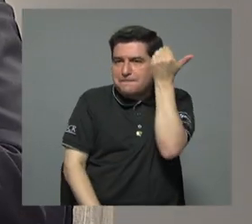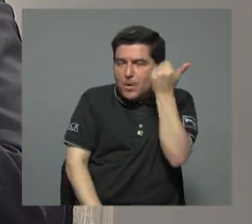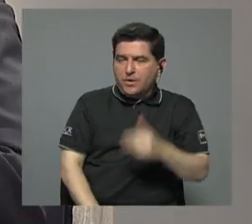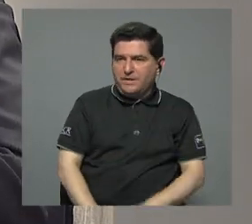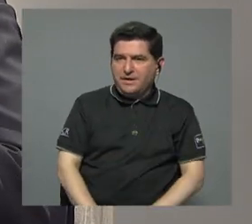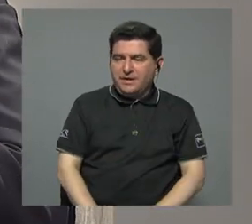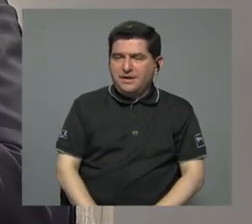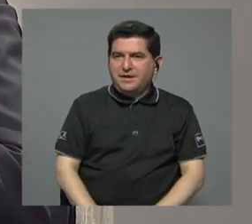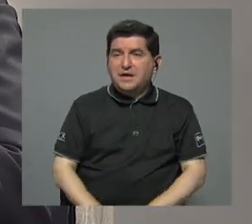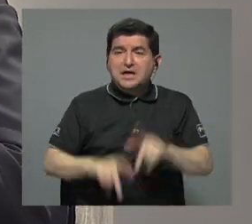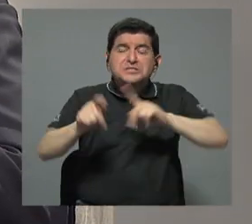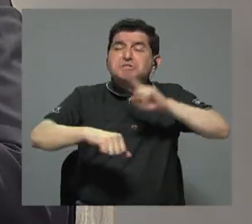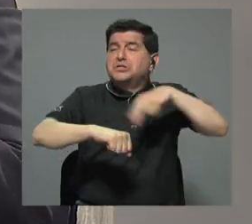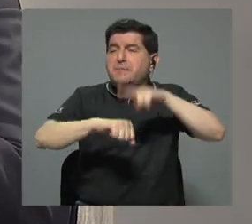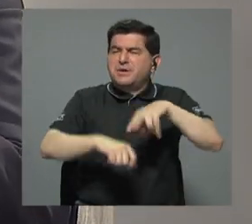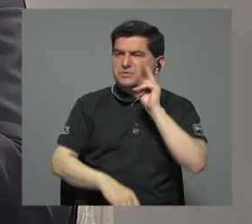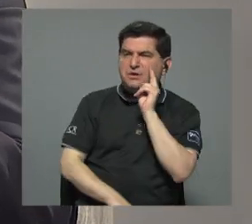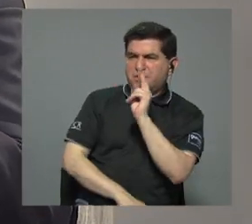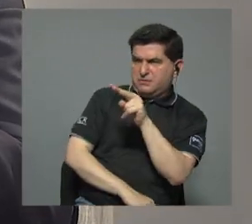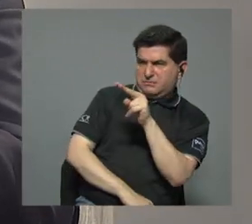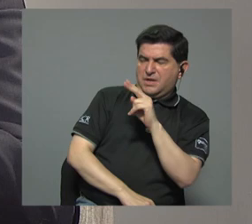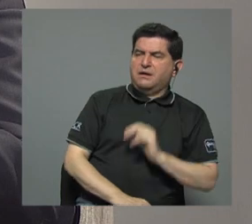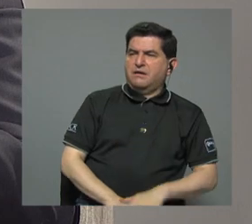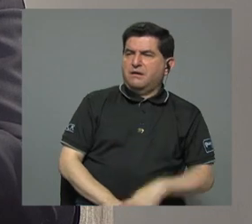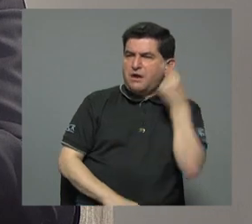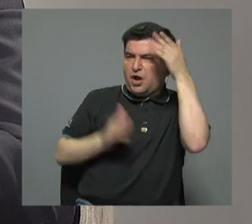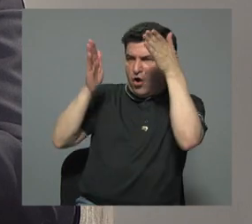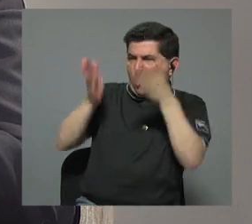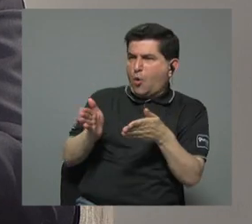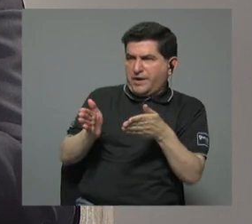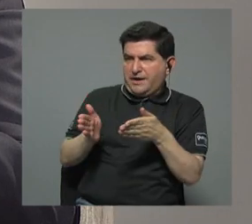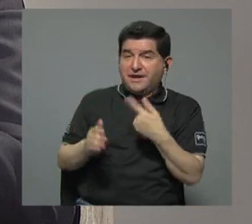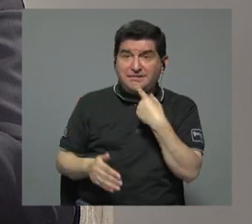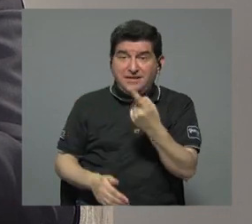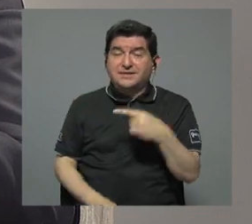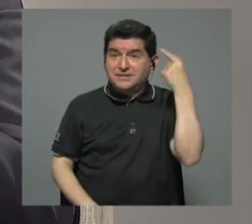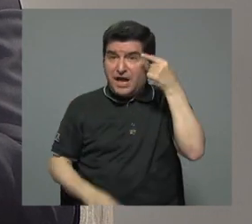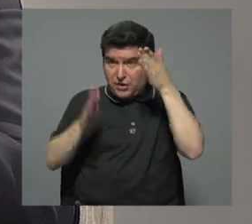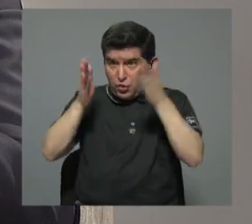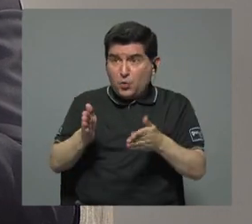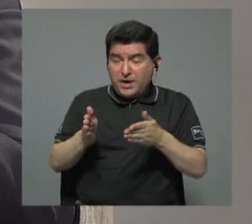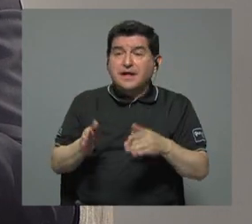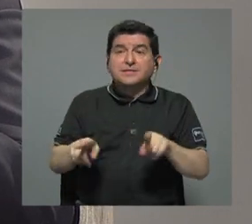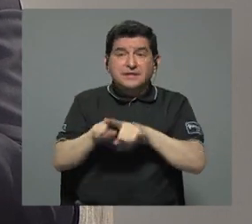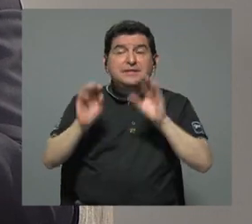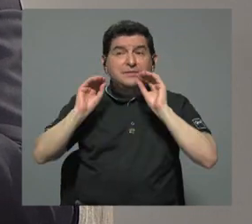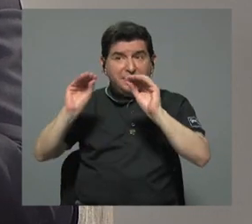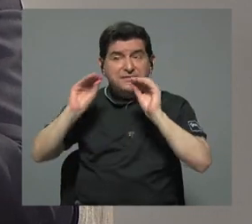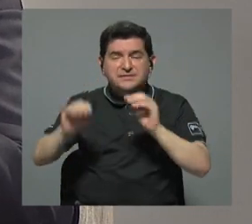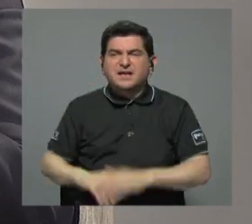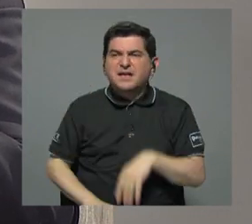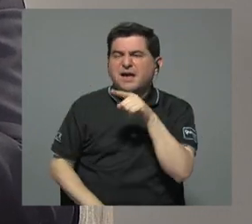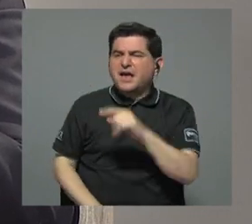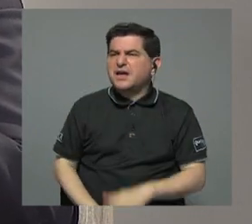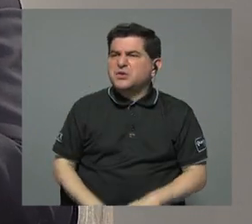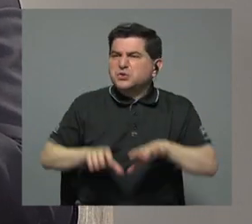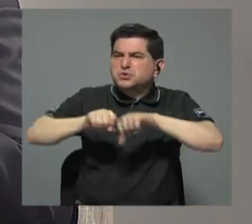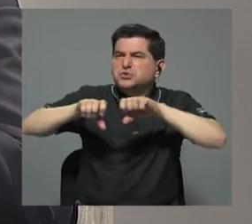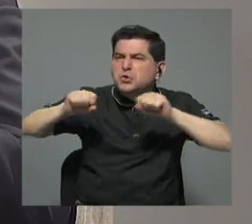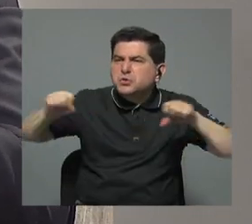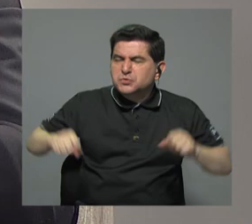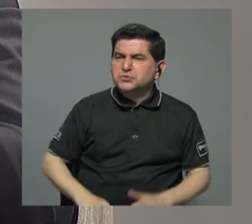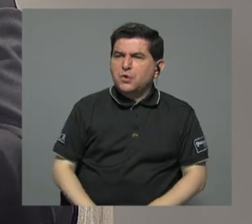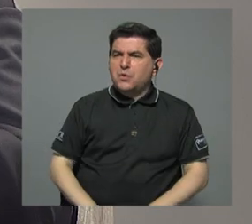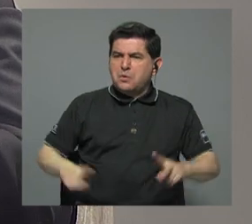silos comunes mortales ven que sus gobernantes pues se dice que gobernar es educar que sus gobernantes se están corrompiendo que están viviendo